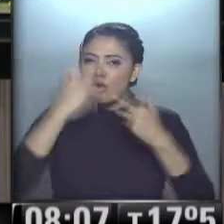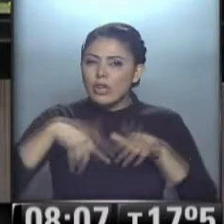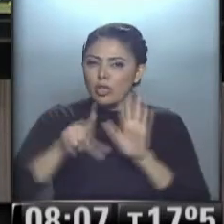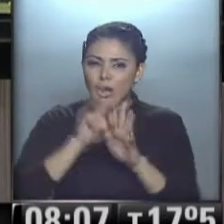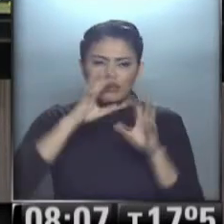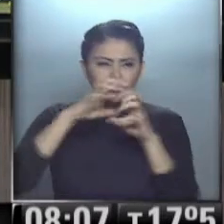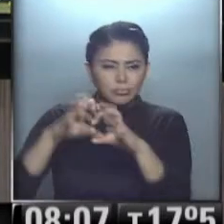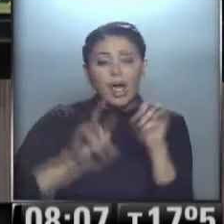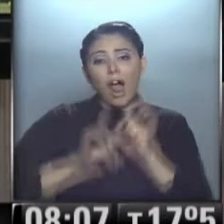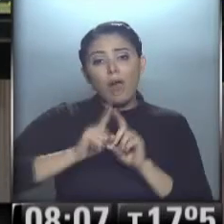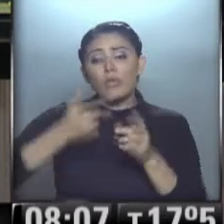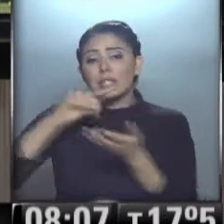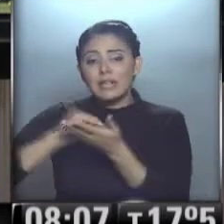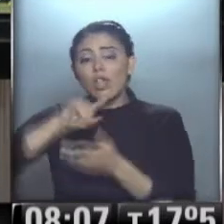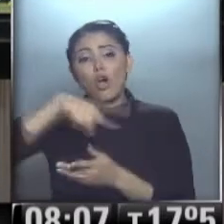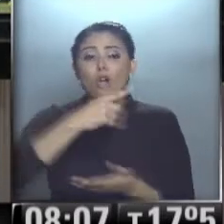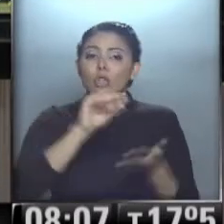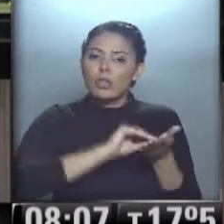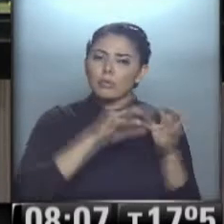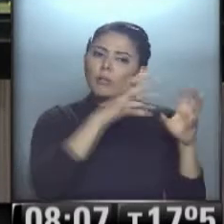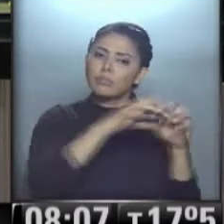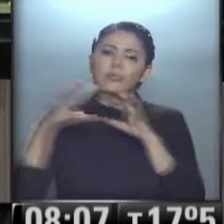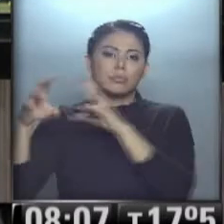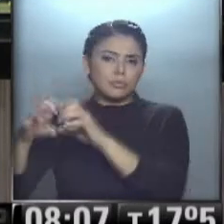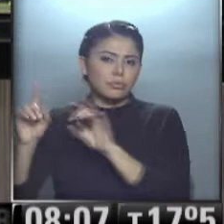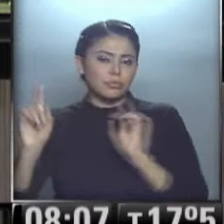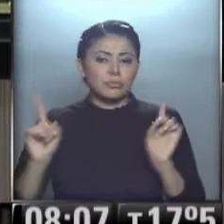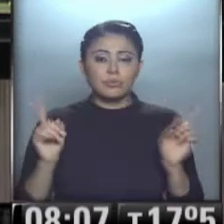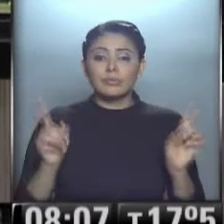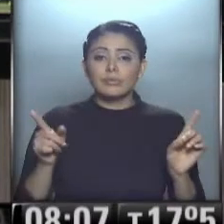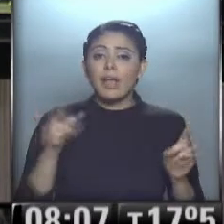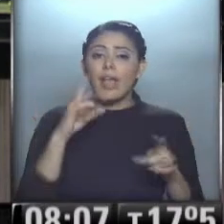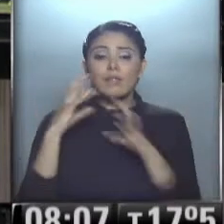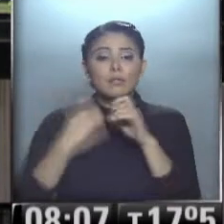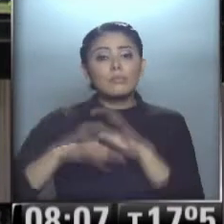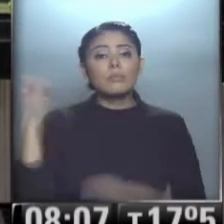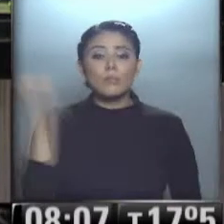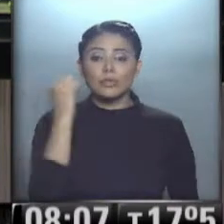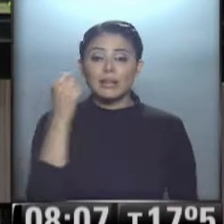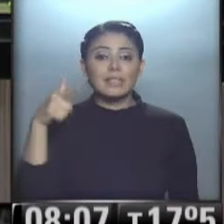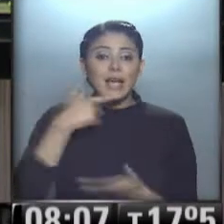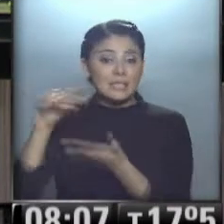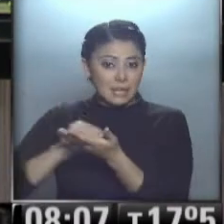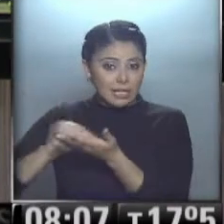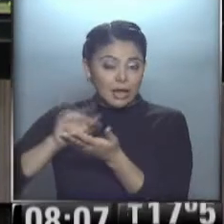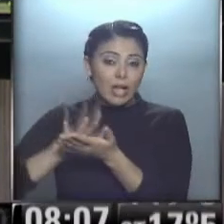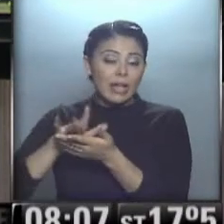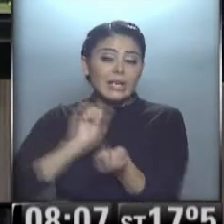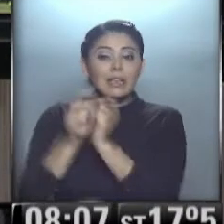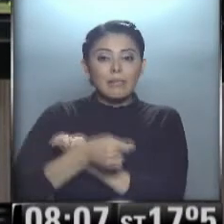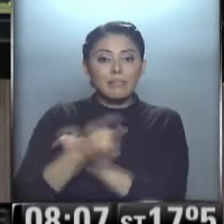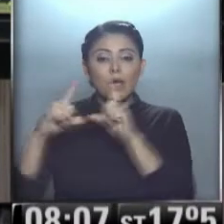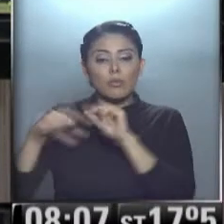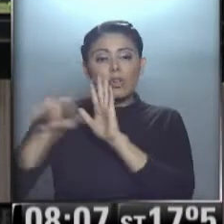de ley algunos en la cámara de senadores otros en la cámara de diputados el debate central paso por el senado con la reforma del código civil